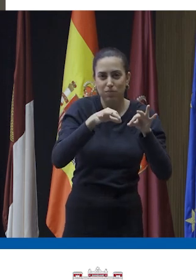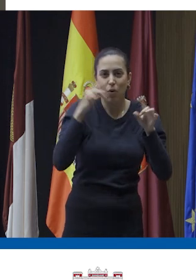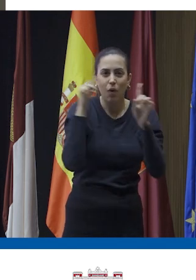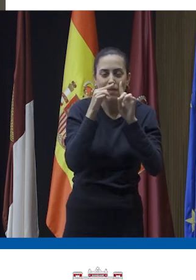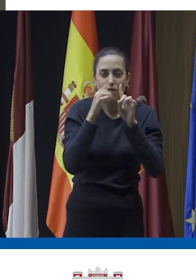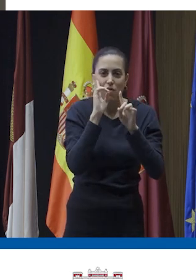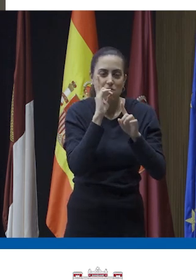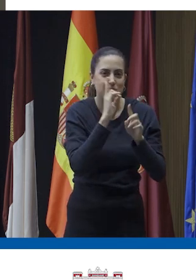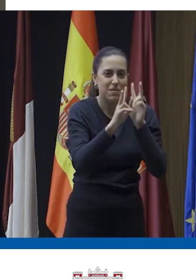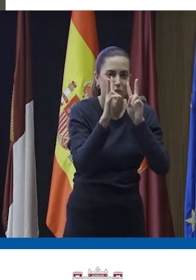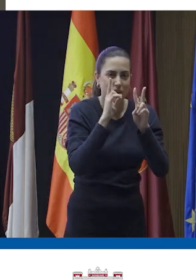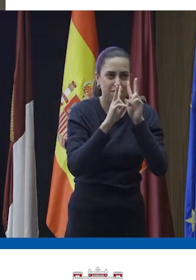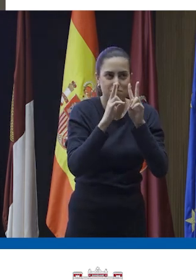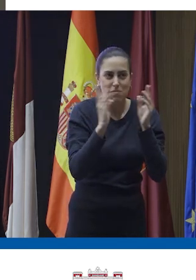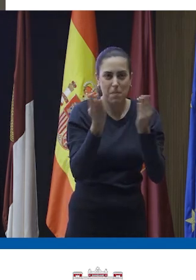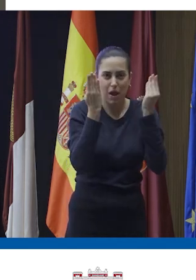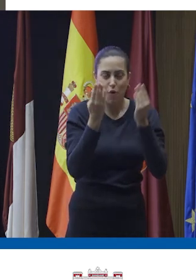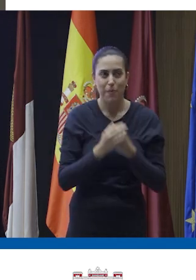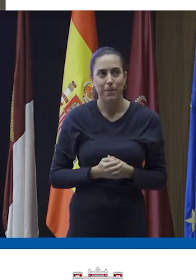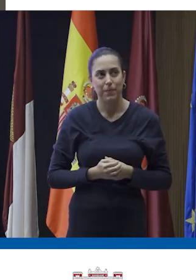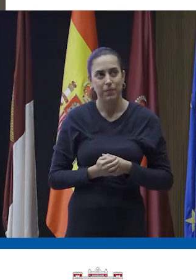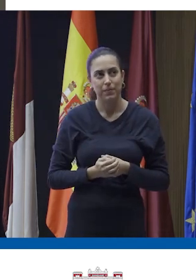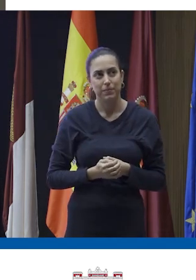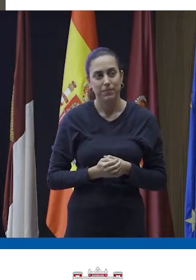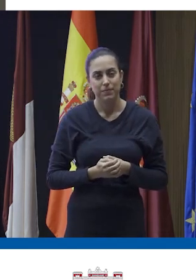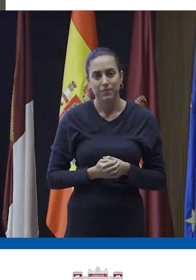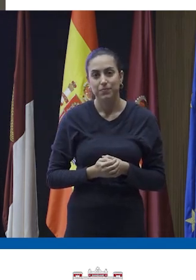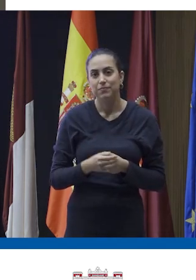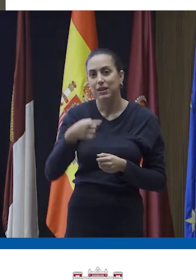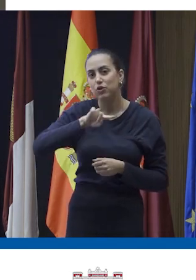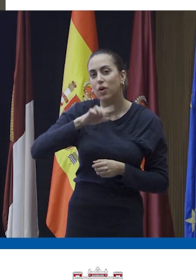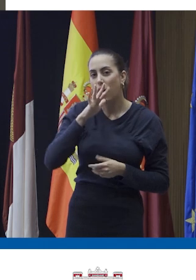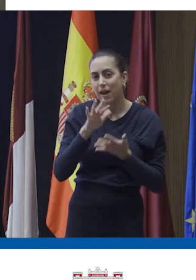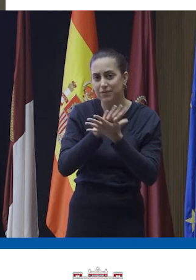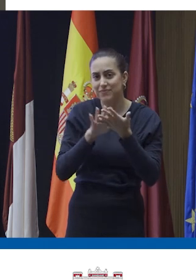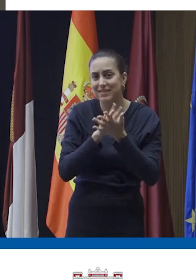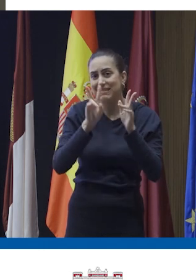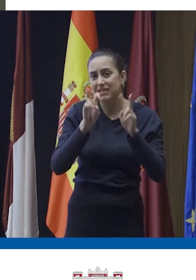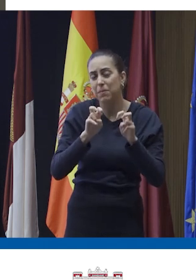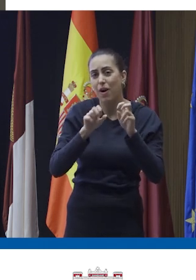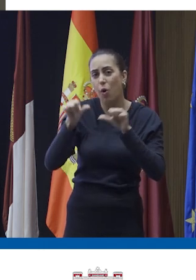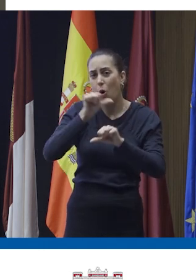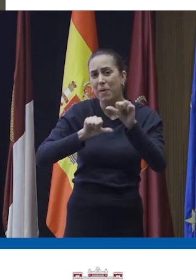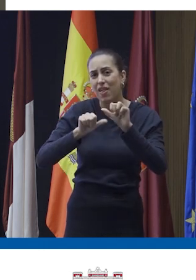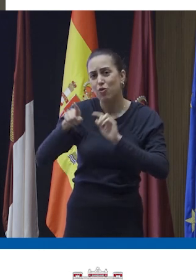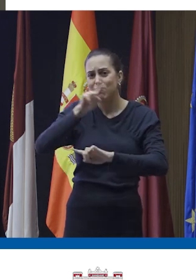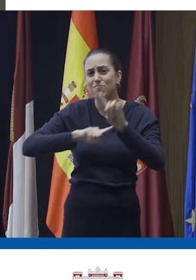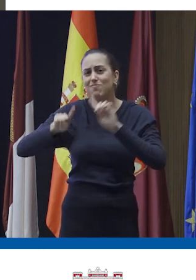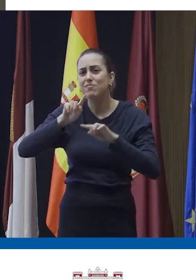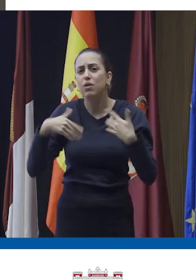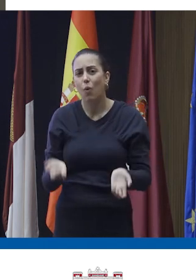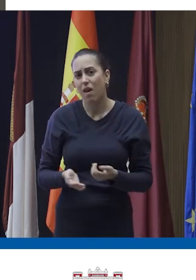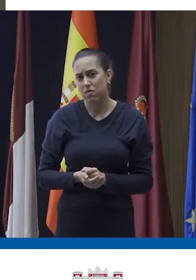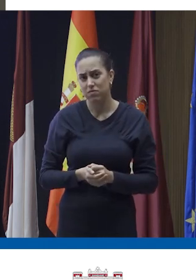mejorar la visualización durante la cirugía. Y bueno, pues vamos a hablar de las complicaciones intraoperatorias. Bueno, las complicaciones en general